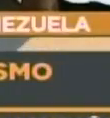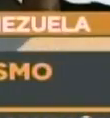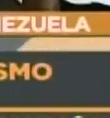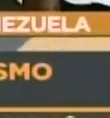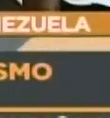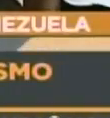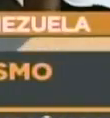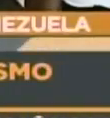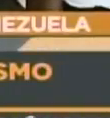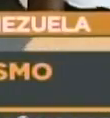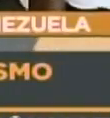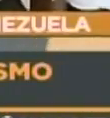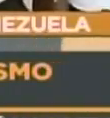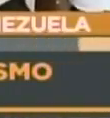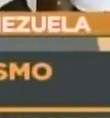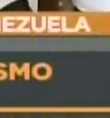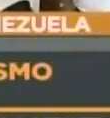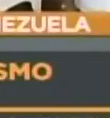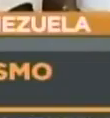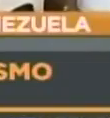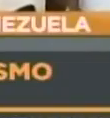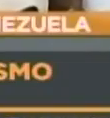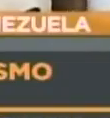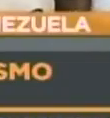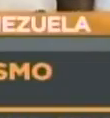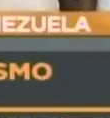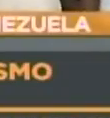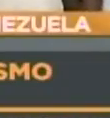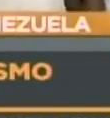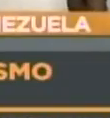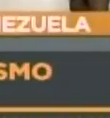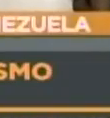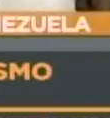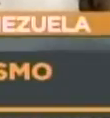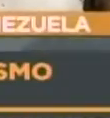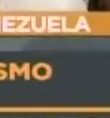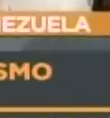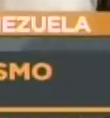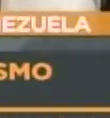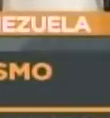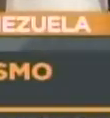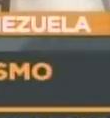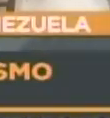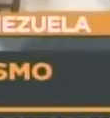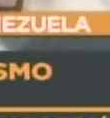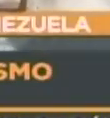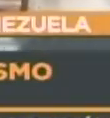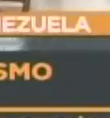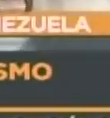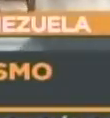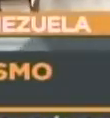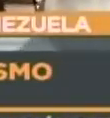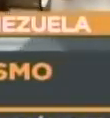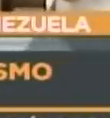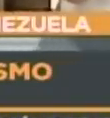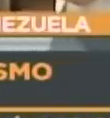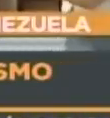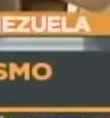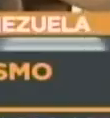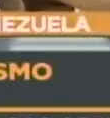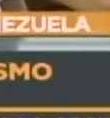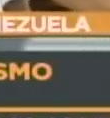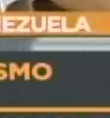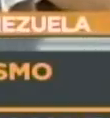muchas gracias por la invitación. Estamos a la mañana de hoy, mediodía de hoy ya, aquí en la instalación de la